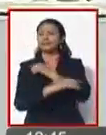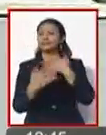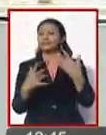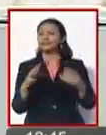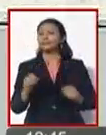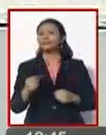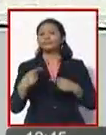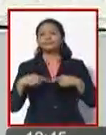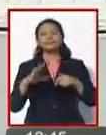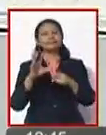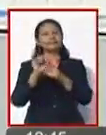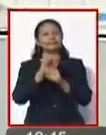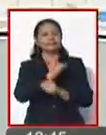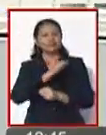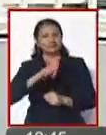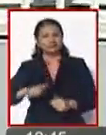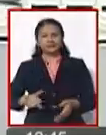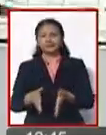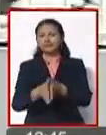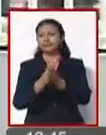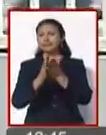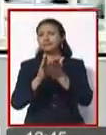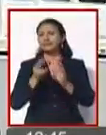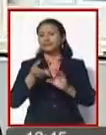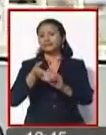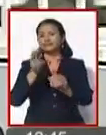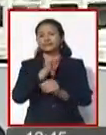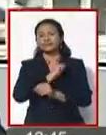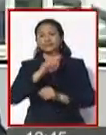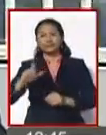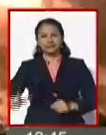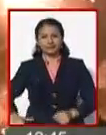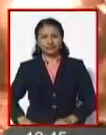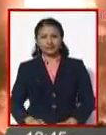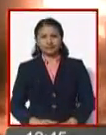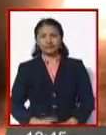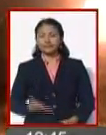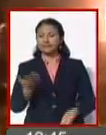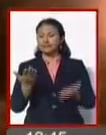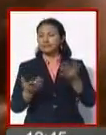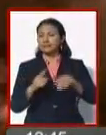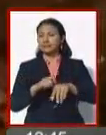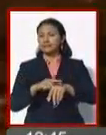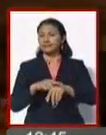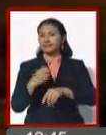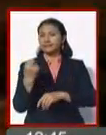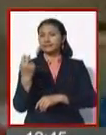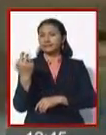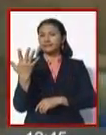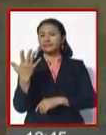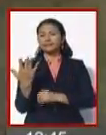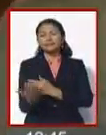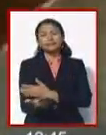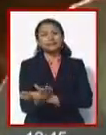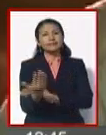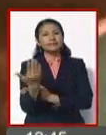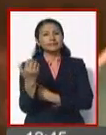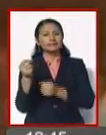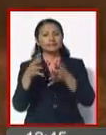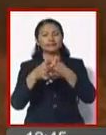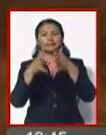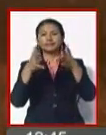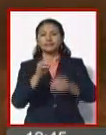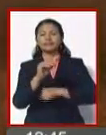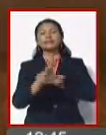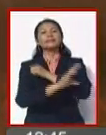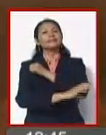de Camiri tomaron de manera pacífica la alcaldía exigiendo la renuncia del alcalde. Aproximadamente a las 2 y 15 minutos de esta madrugada, los